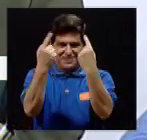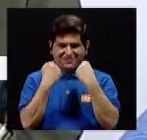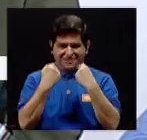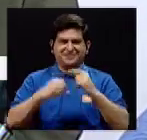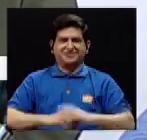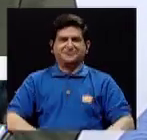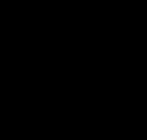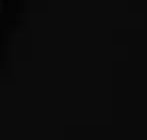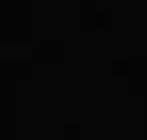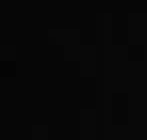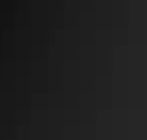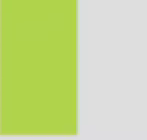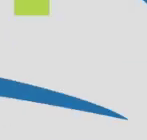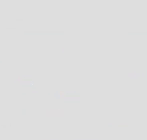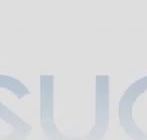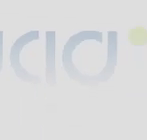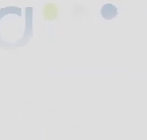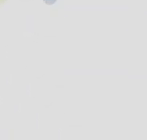ya